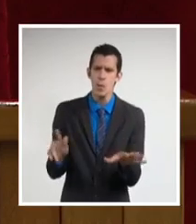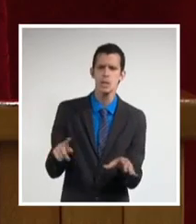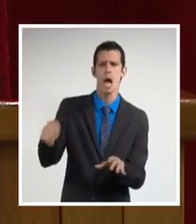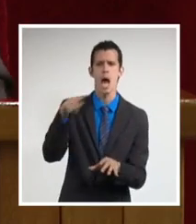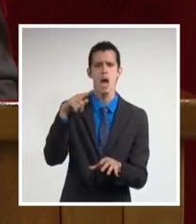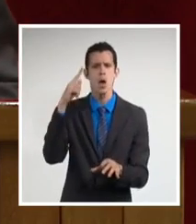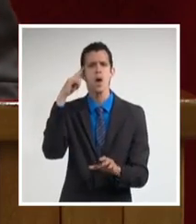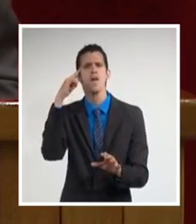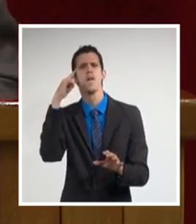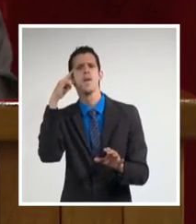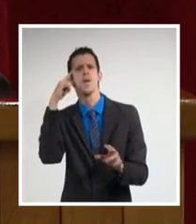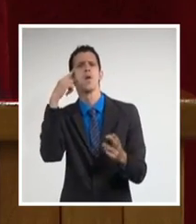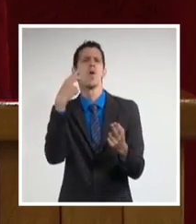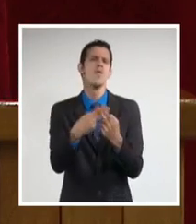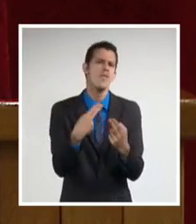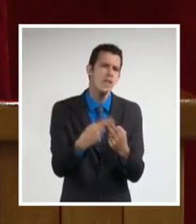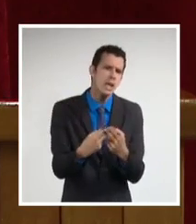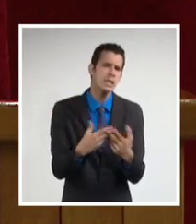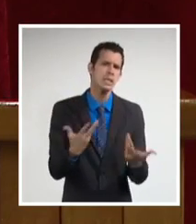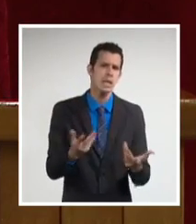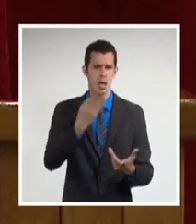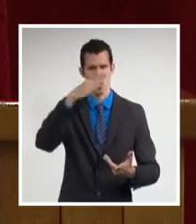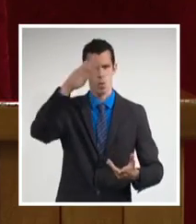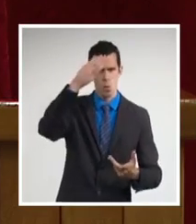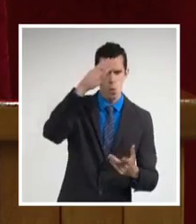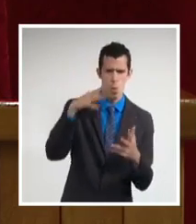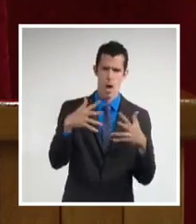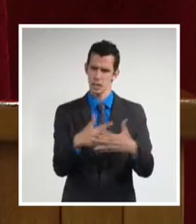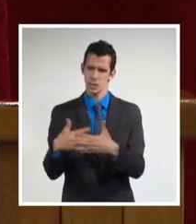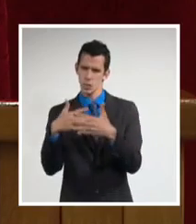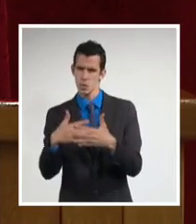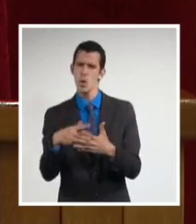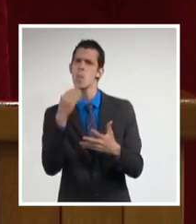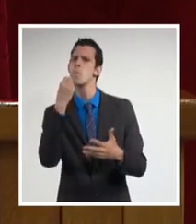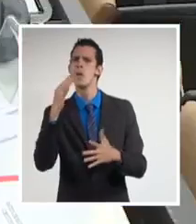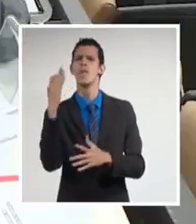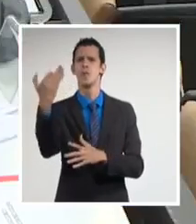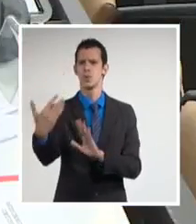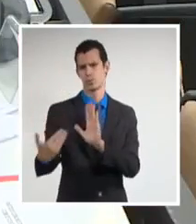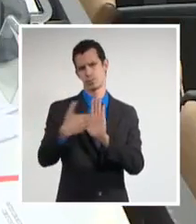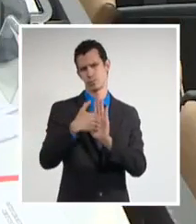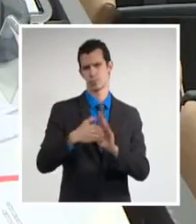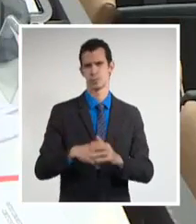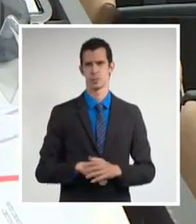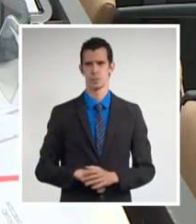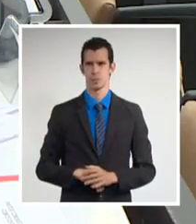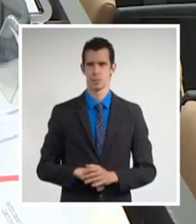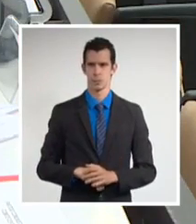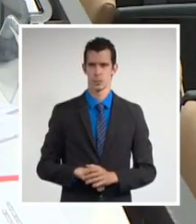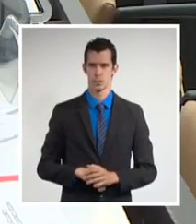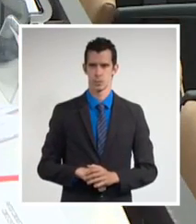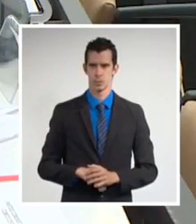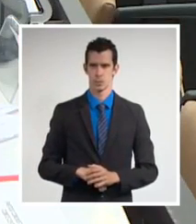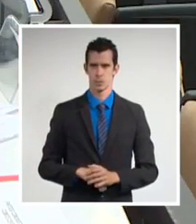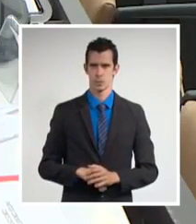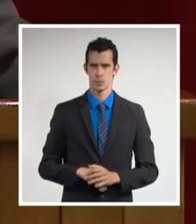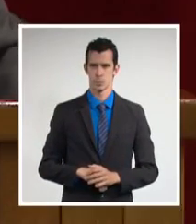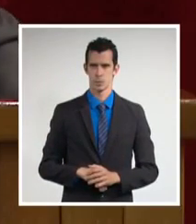de Washington contra Cuba. El temido fantasma del comunismo ha vuelto a recorrer el mundo con la